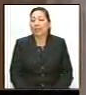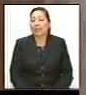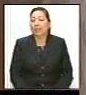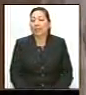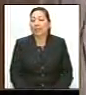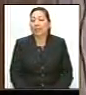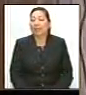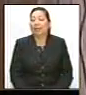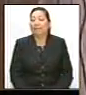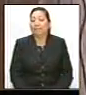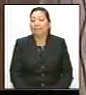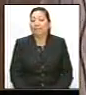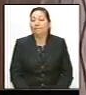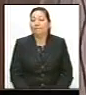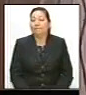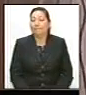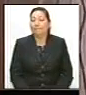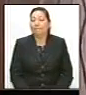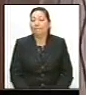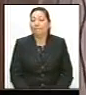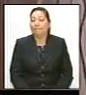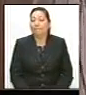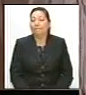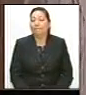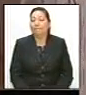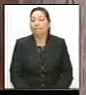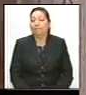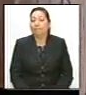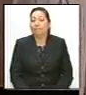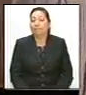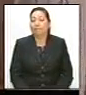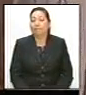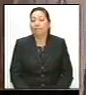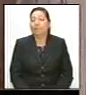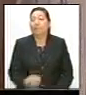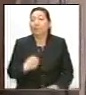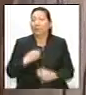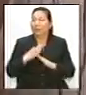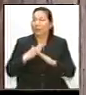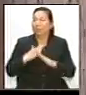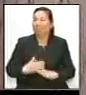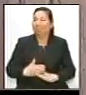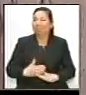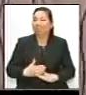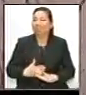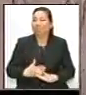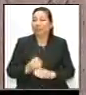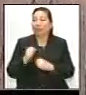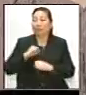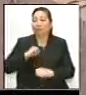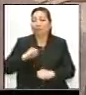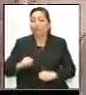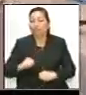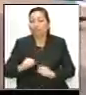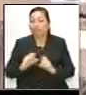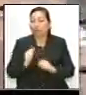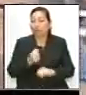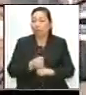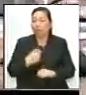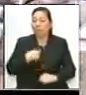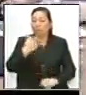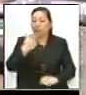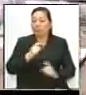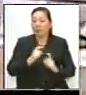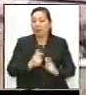Congresista Tulvino, por alusión, está pidiendo... Señor presidente, yo quiero rechazar la forma ofensiva como he intervenido en contra de mi persona,